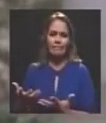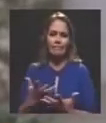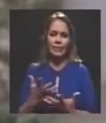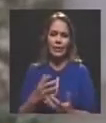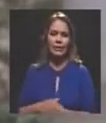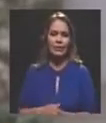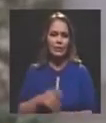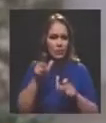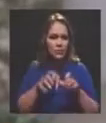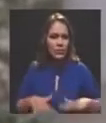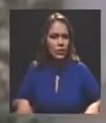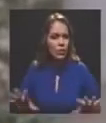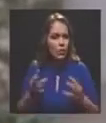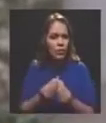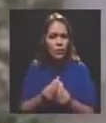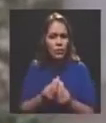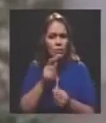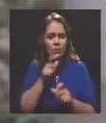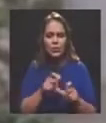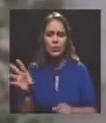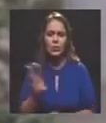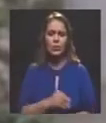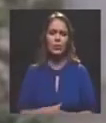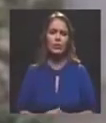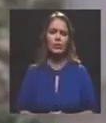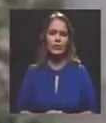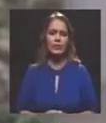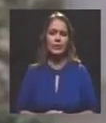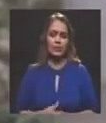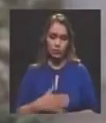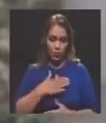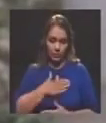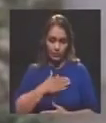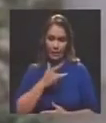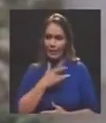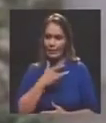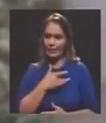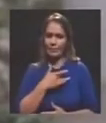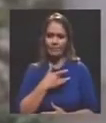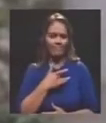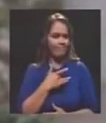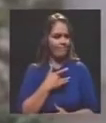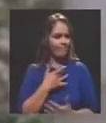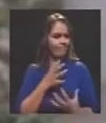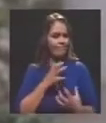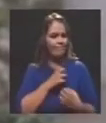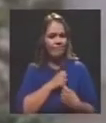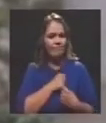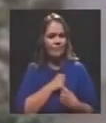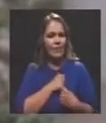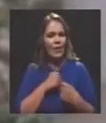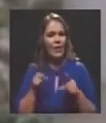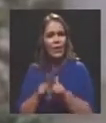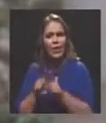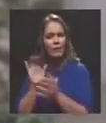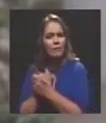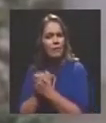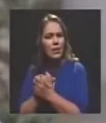compañeros, la gente. Yo personalmente, pues, Gaitán era mi